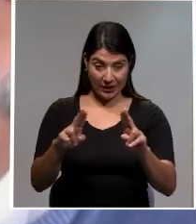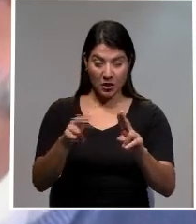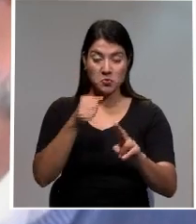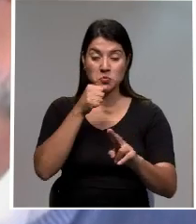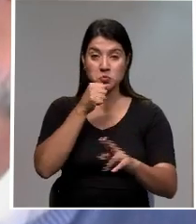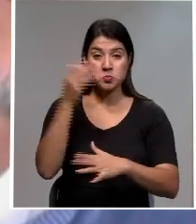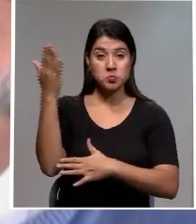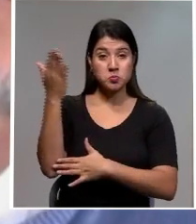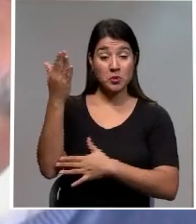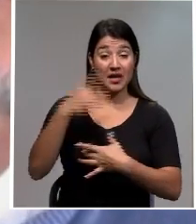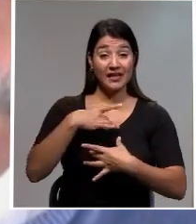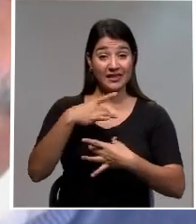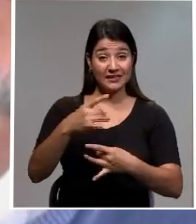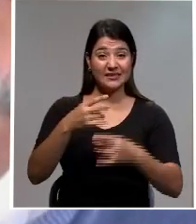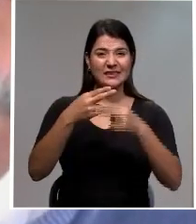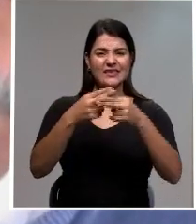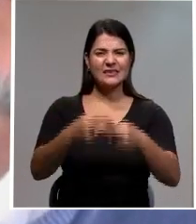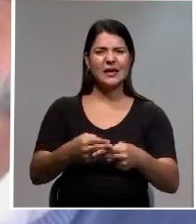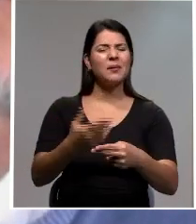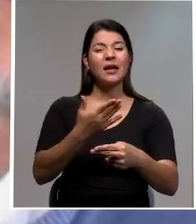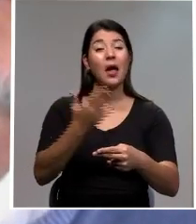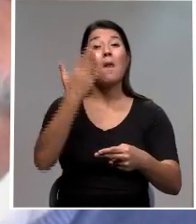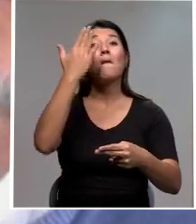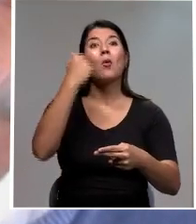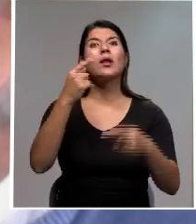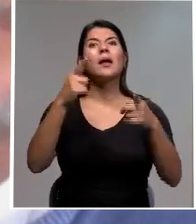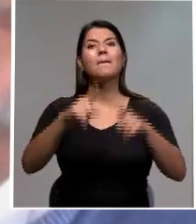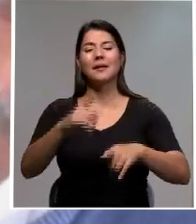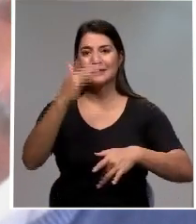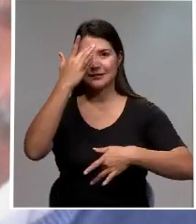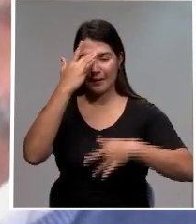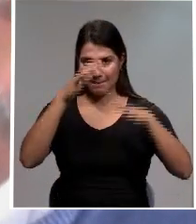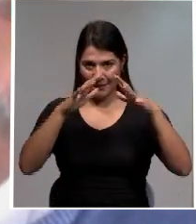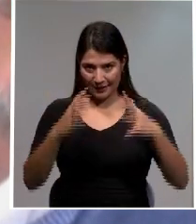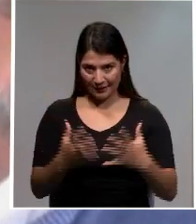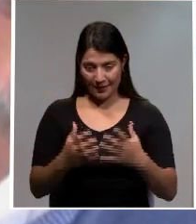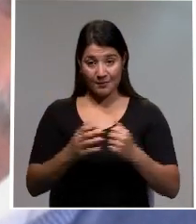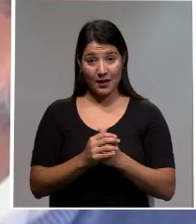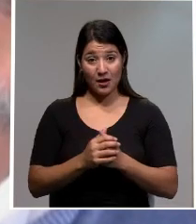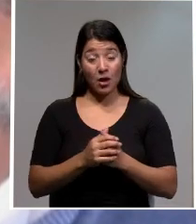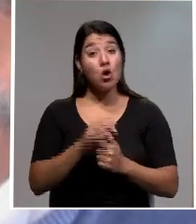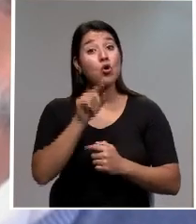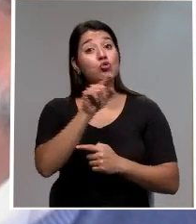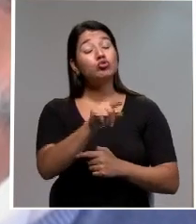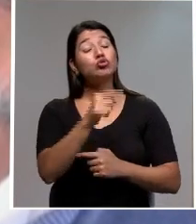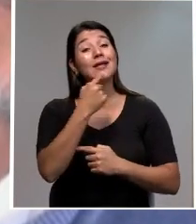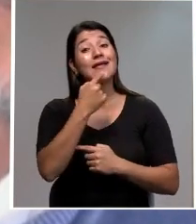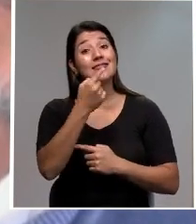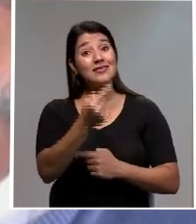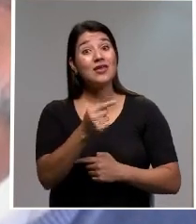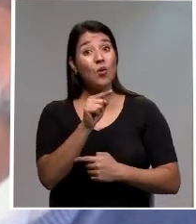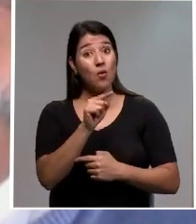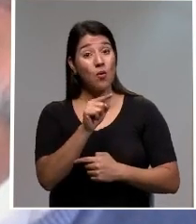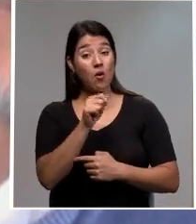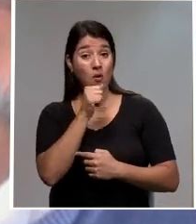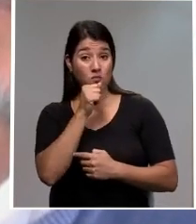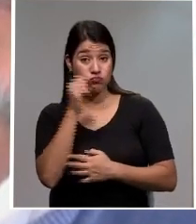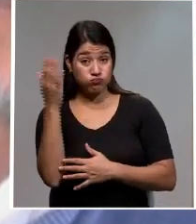interesante titulada ¿Por qué ocurren las pandemias? Usted nos decía que hoy